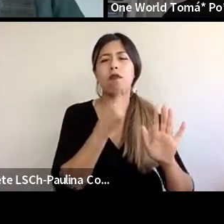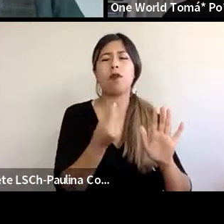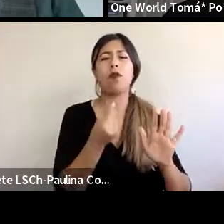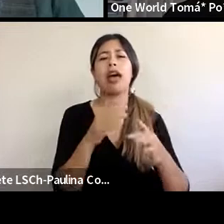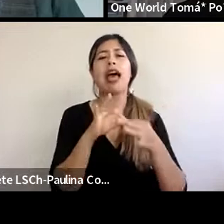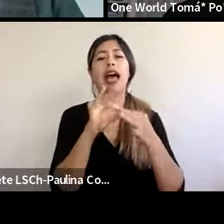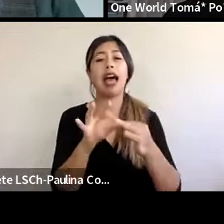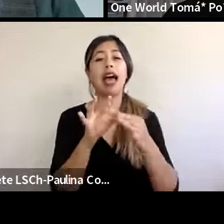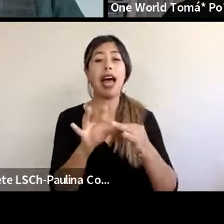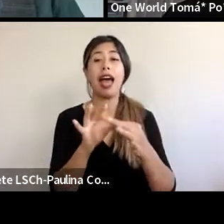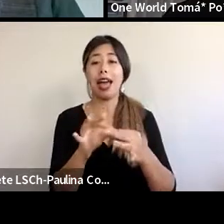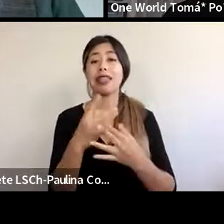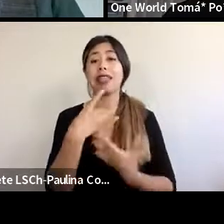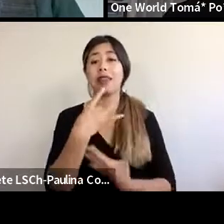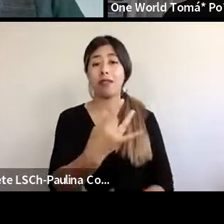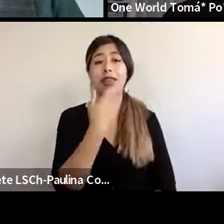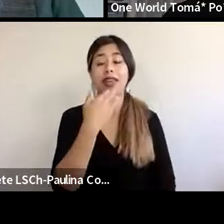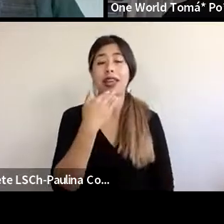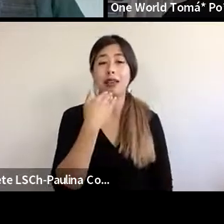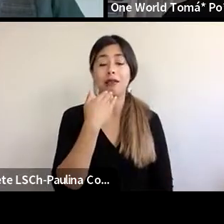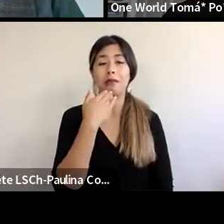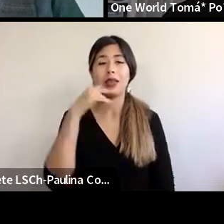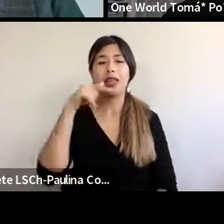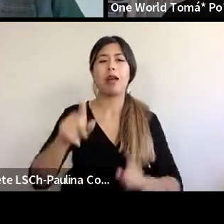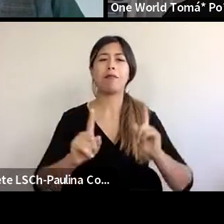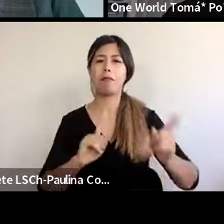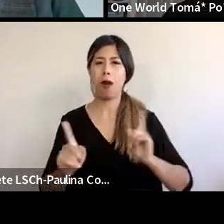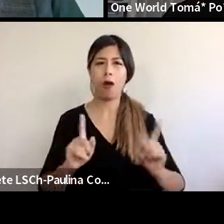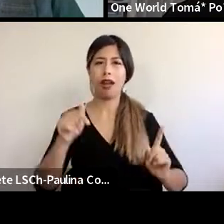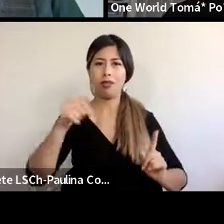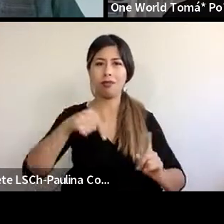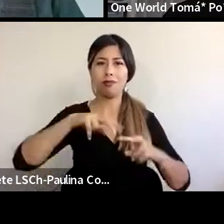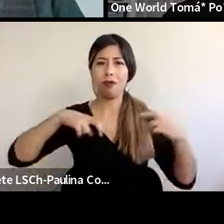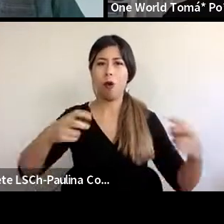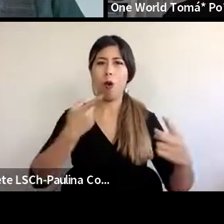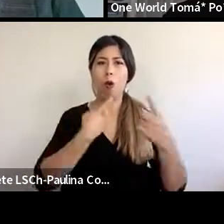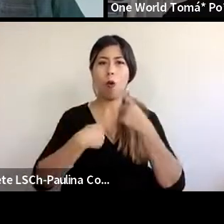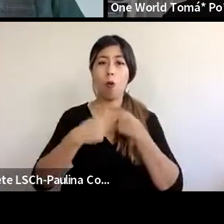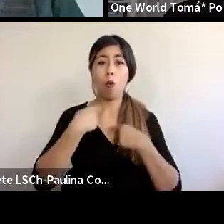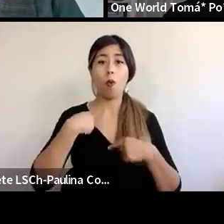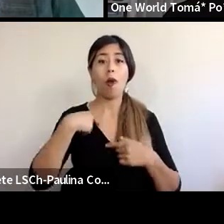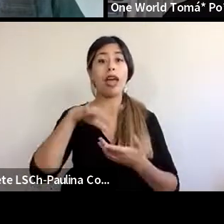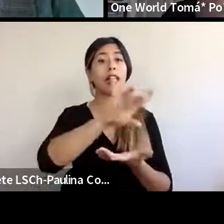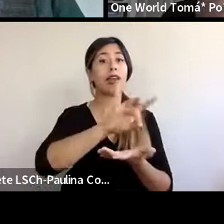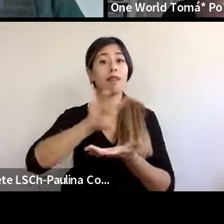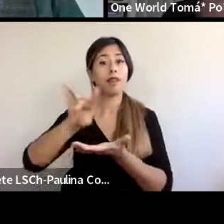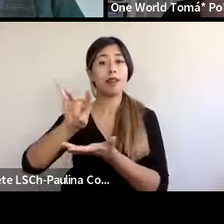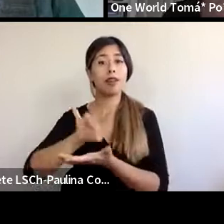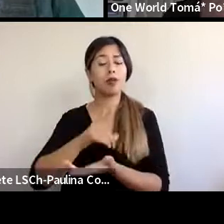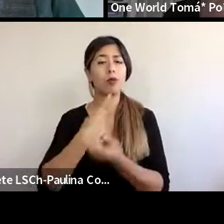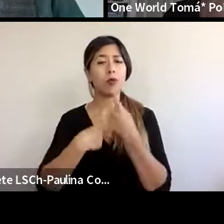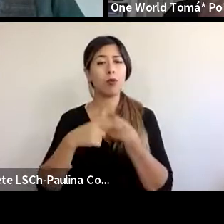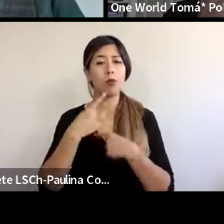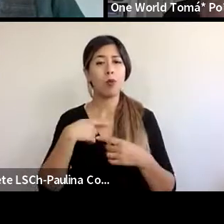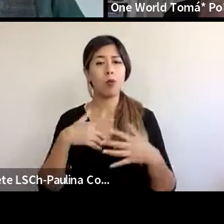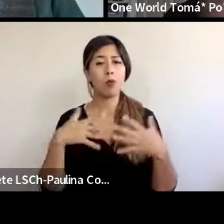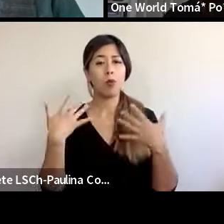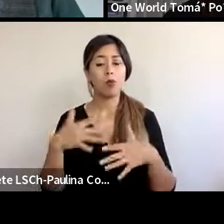invitación, además, a moderar este panel tan interesante, con invitados tan interesantes.